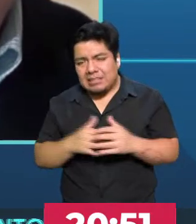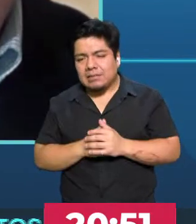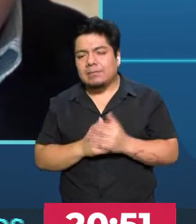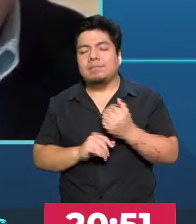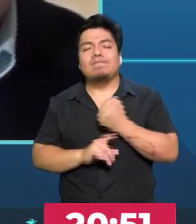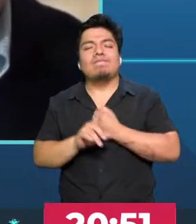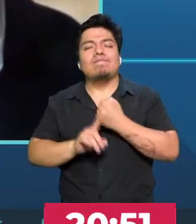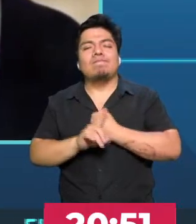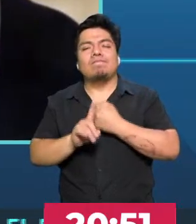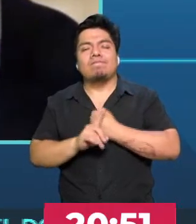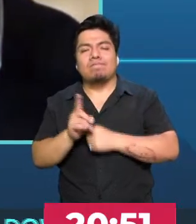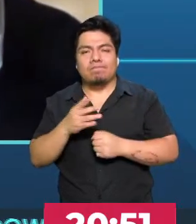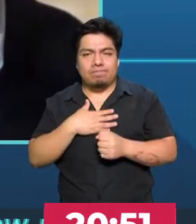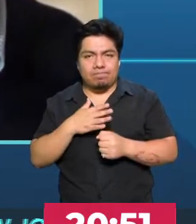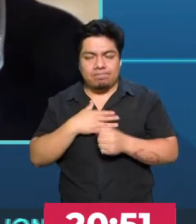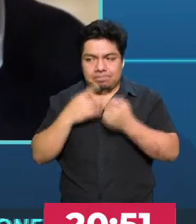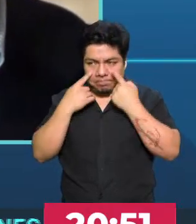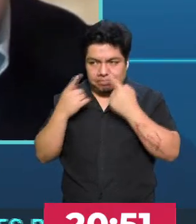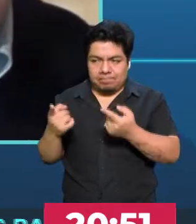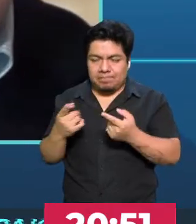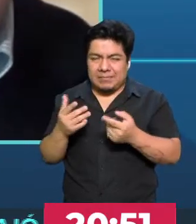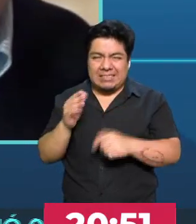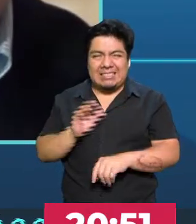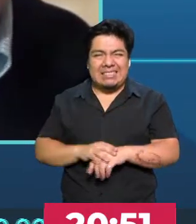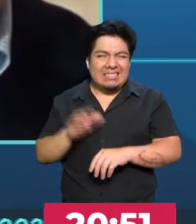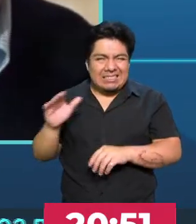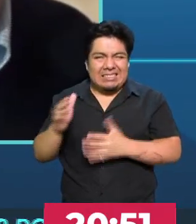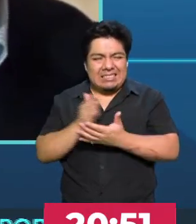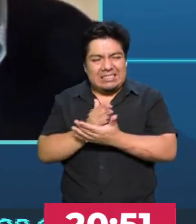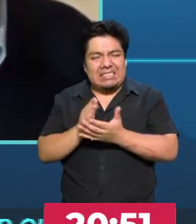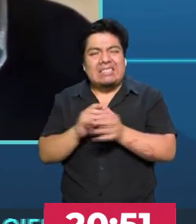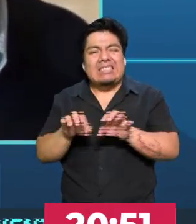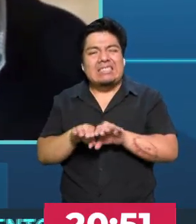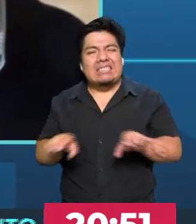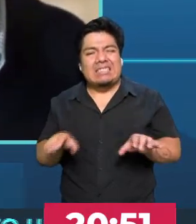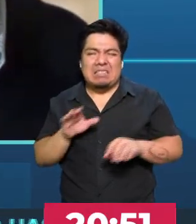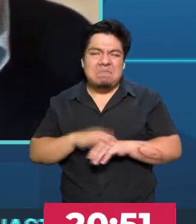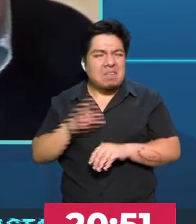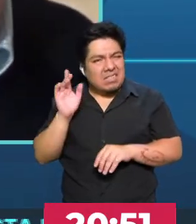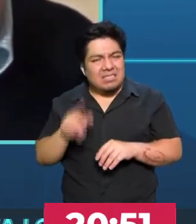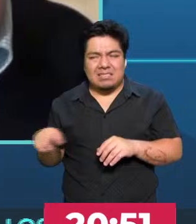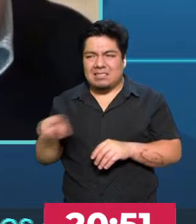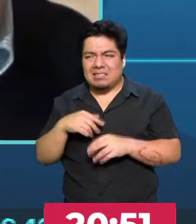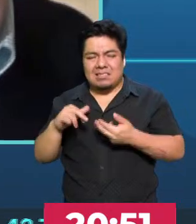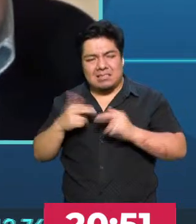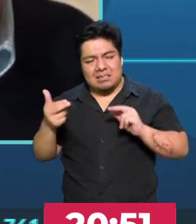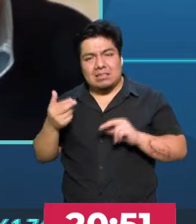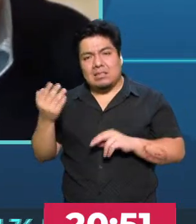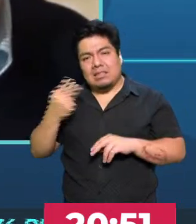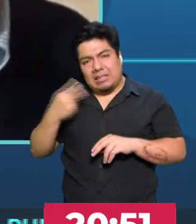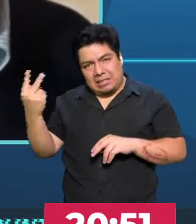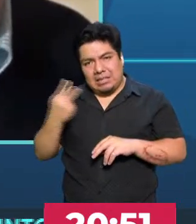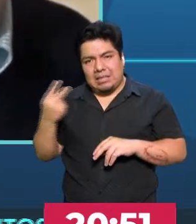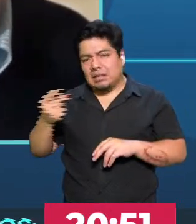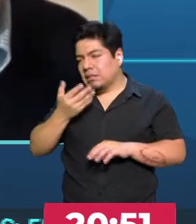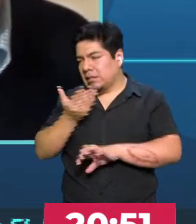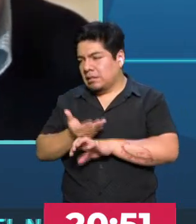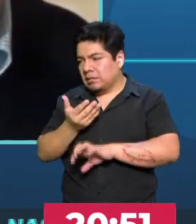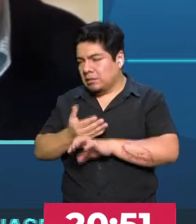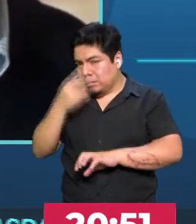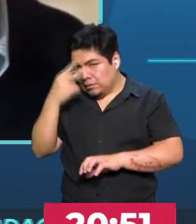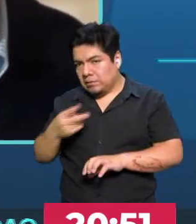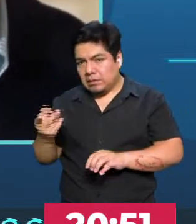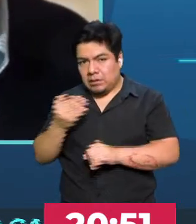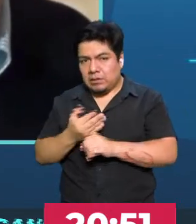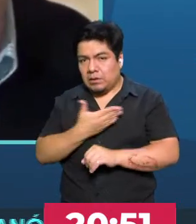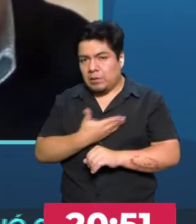problema, Berenice? Que yo veo que esto es un tema más en adición a los que ya tenemos en la relación bilateral, que seguramente ahora que la presidenta